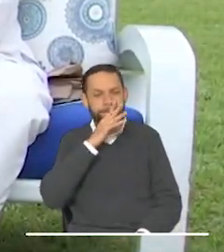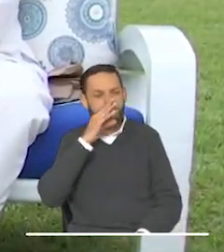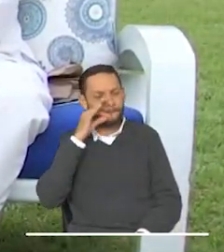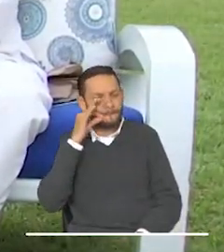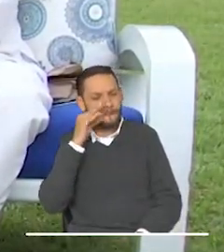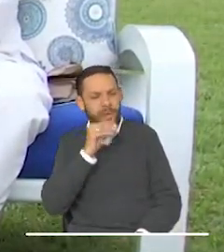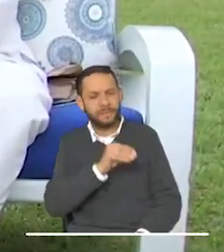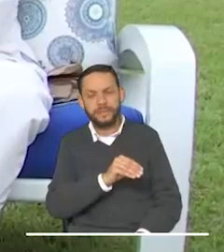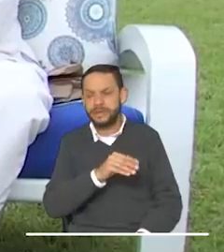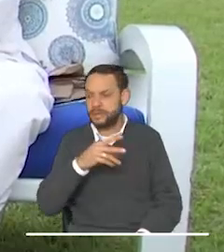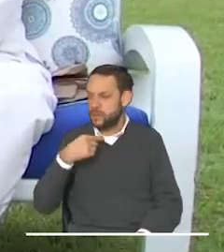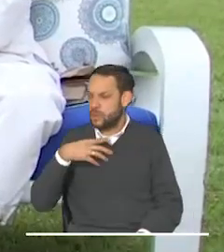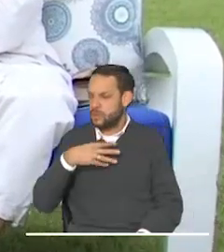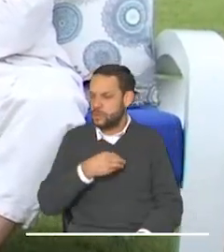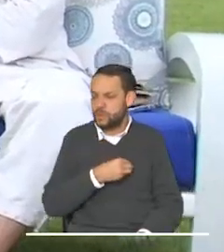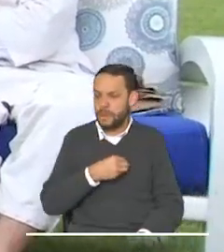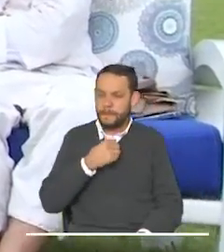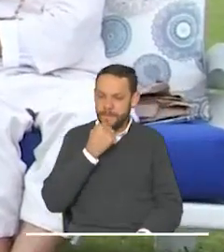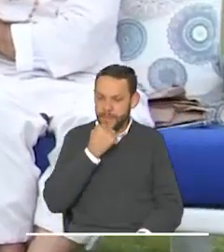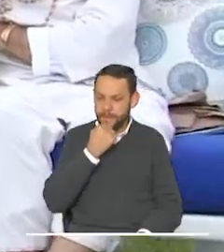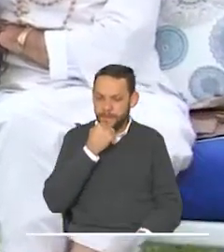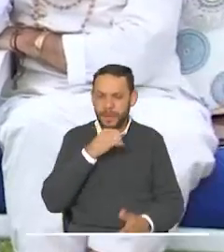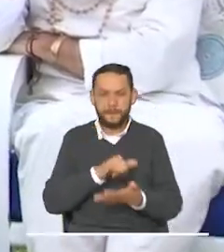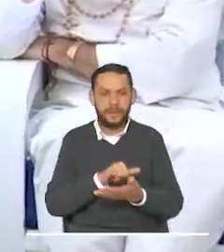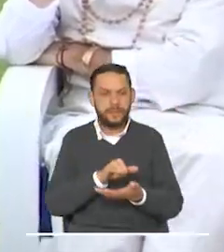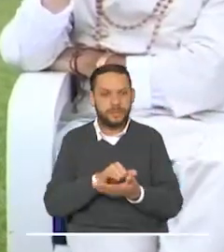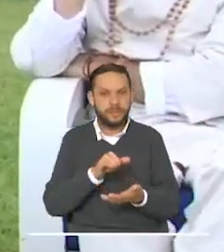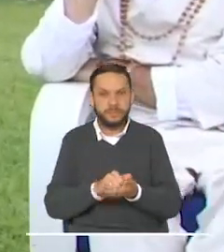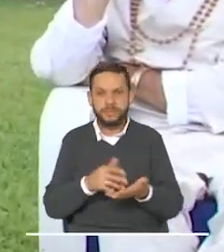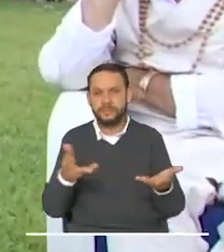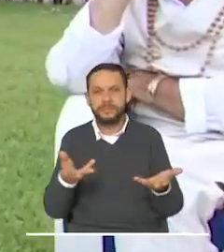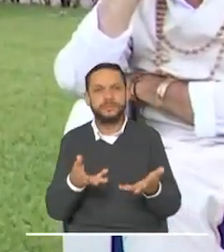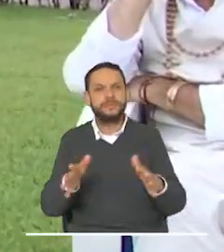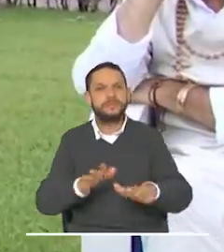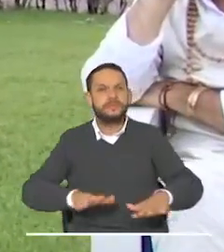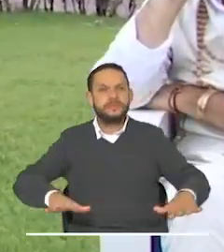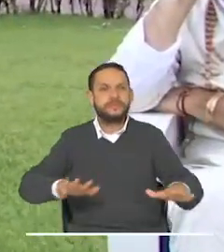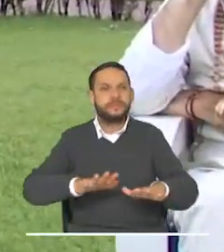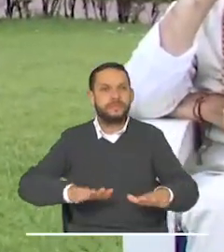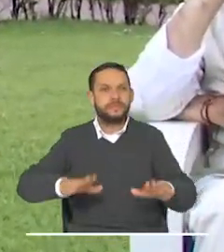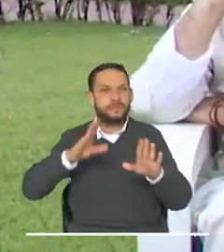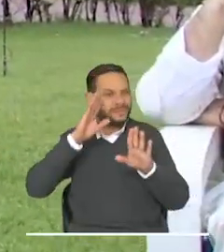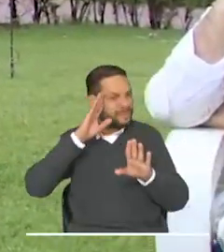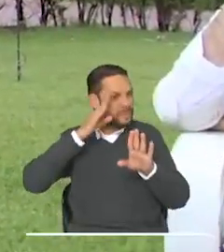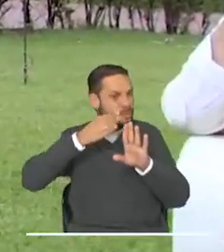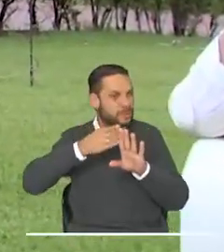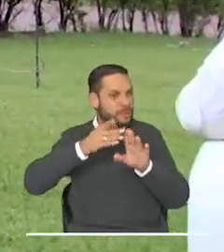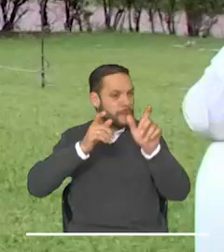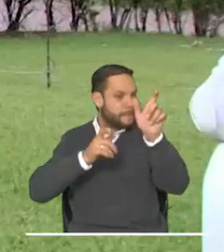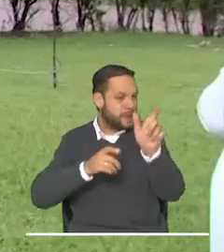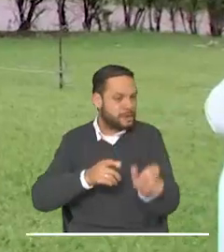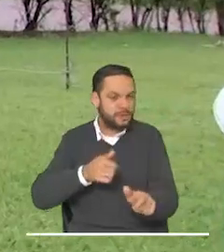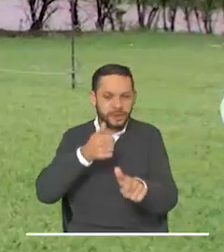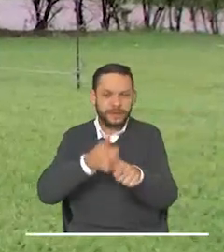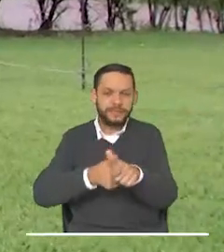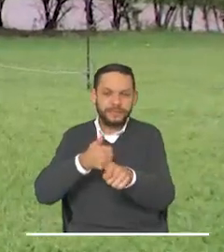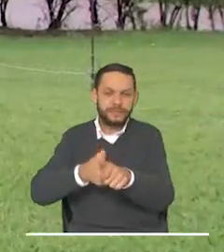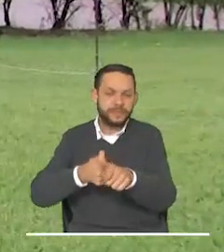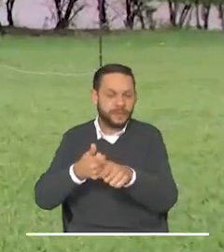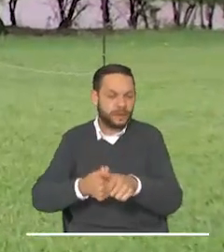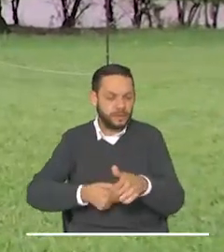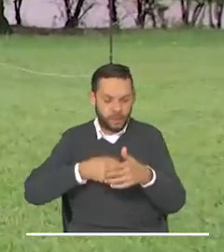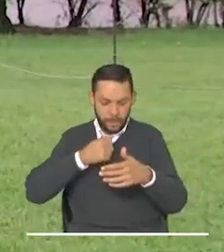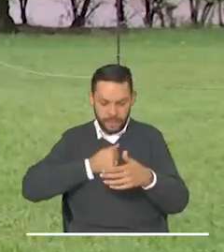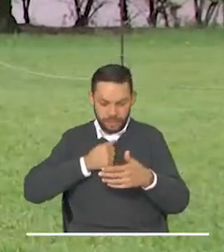negándosela usted mismo por eso este camino no es hacia ningún lugar es hacia usted este proceso no es hacia nadie